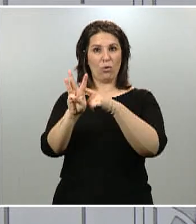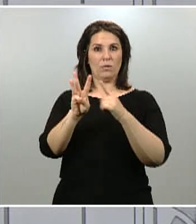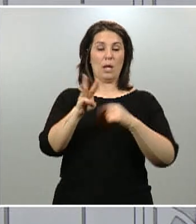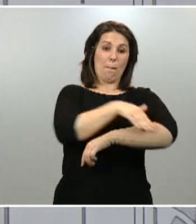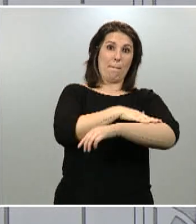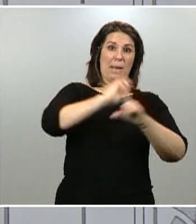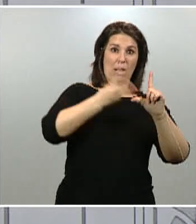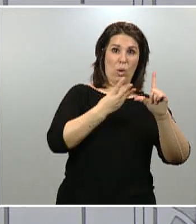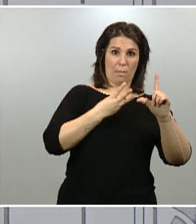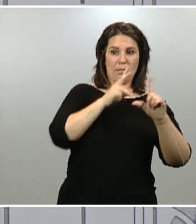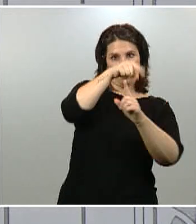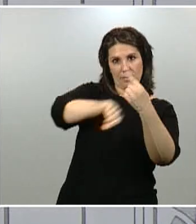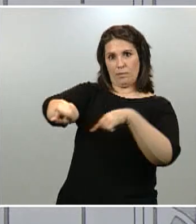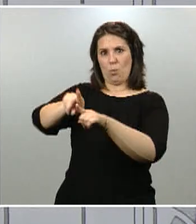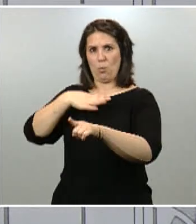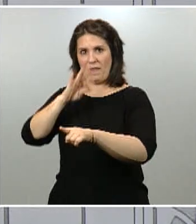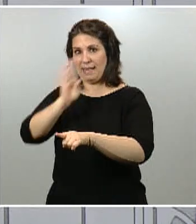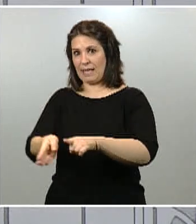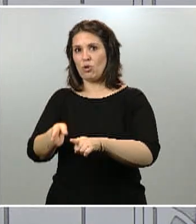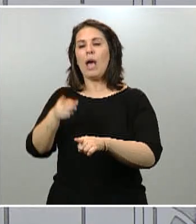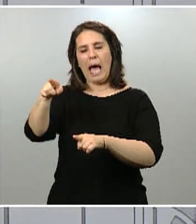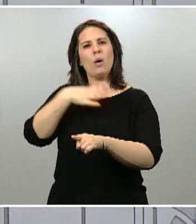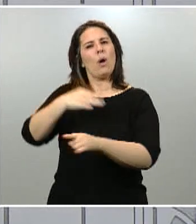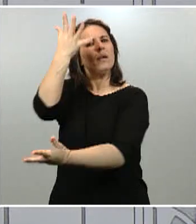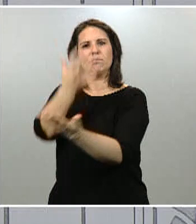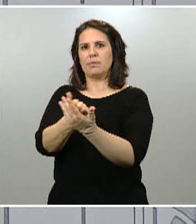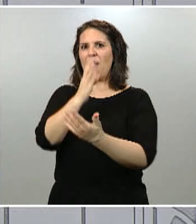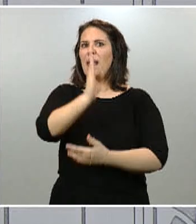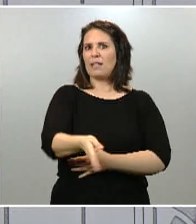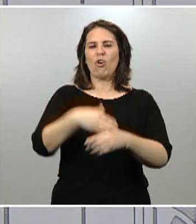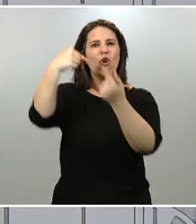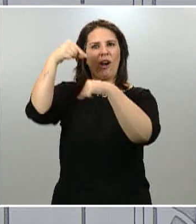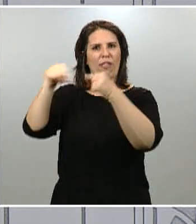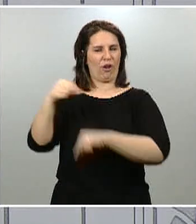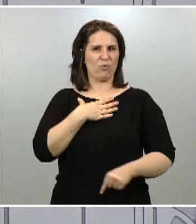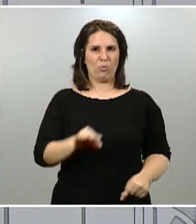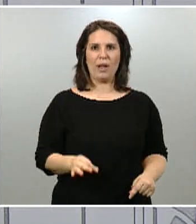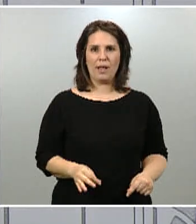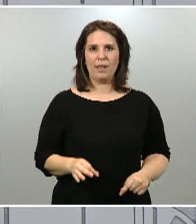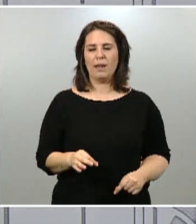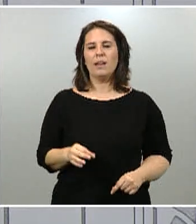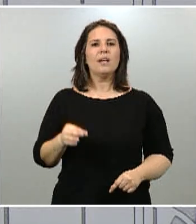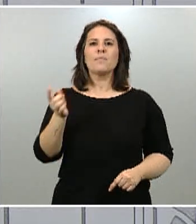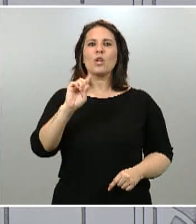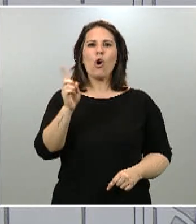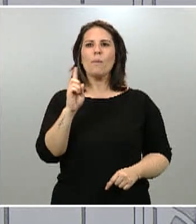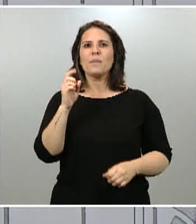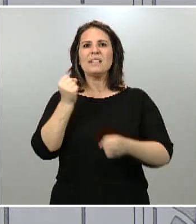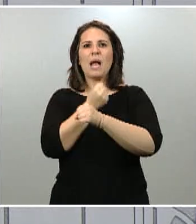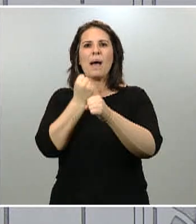puede descargar la serie correcta con esas correcciones que se van haciendo y no tener que trabajar con datos puntuales del día a